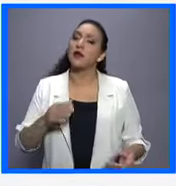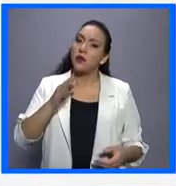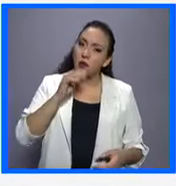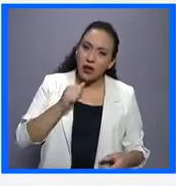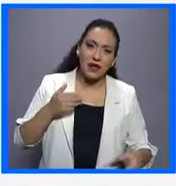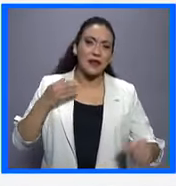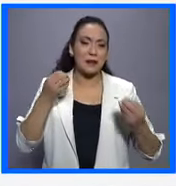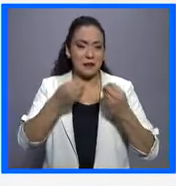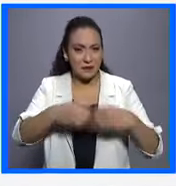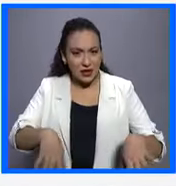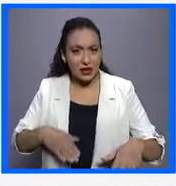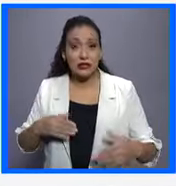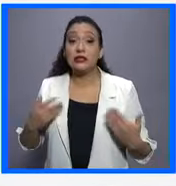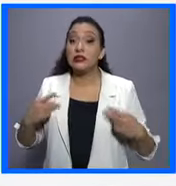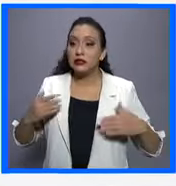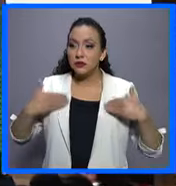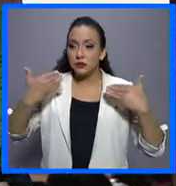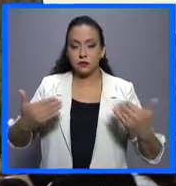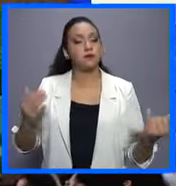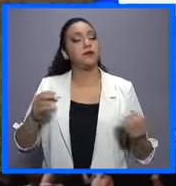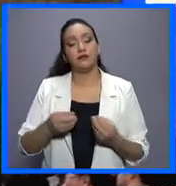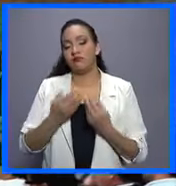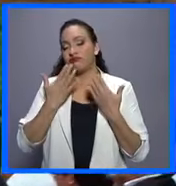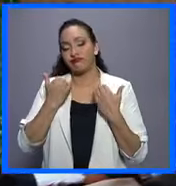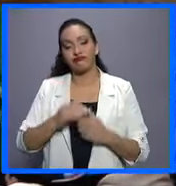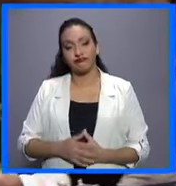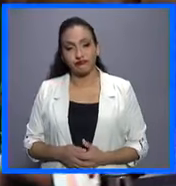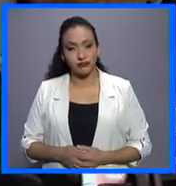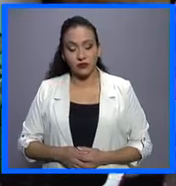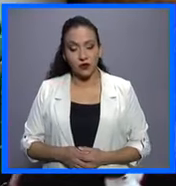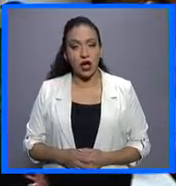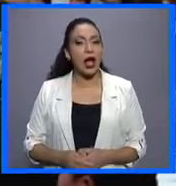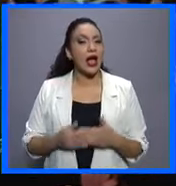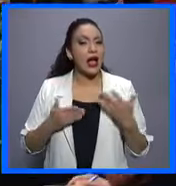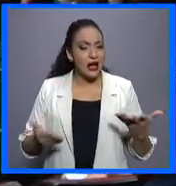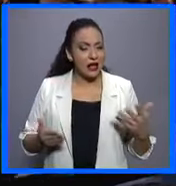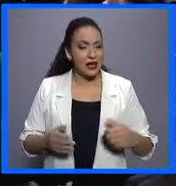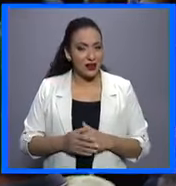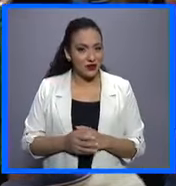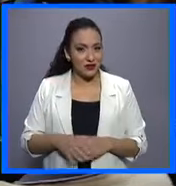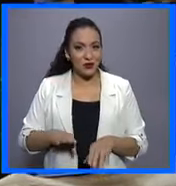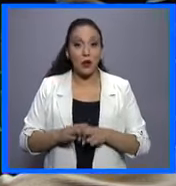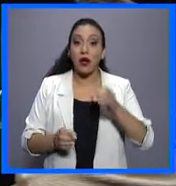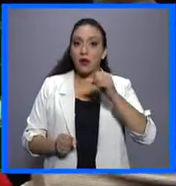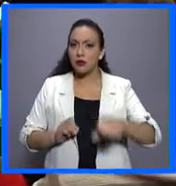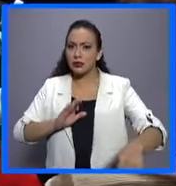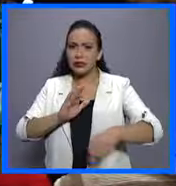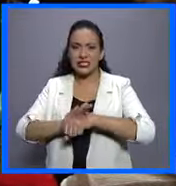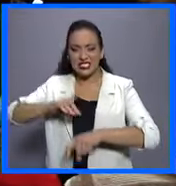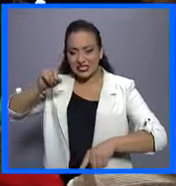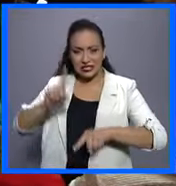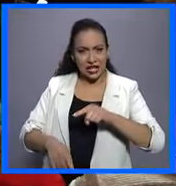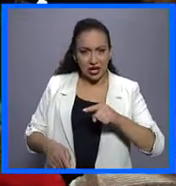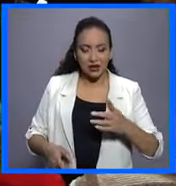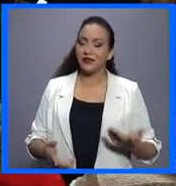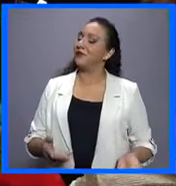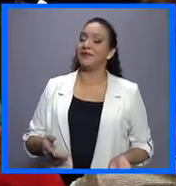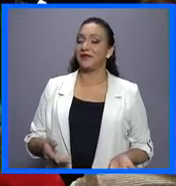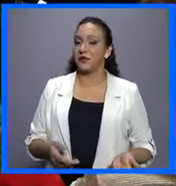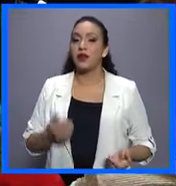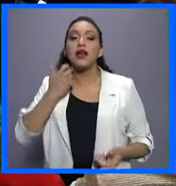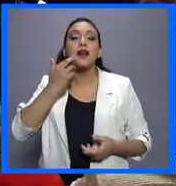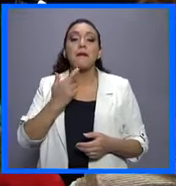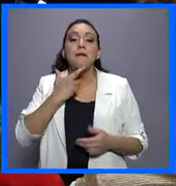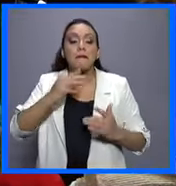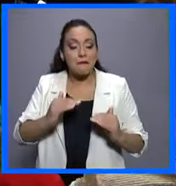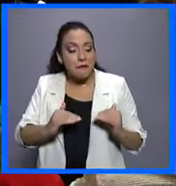debilita la confianza en las instituciones. No se trata de alterar la esencia del juicio de amparo, concluyó, sino mejorar